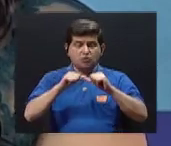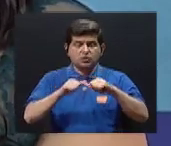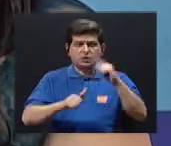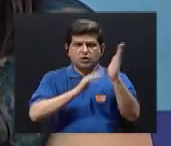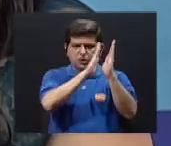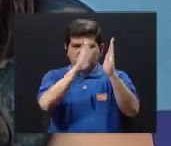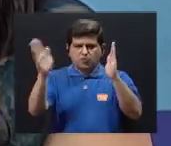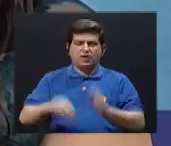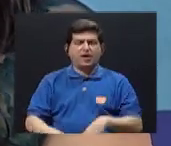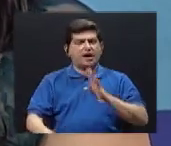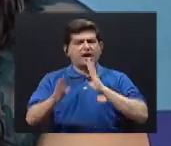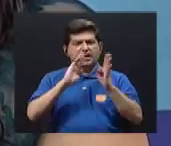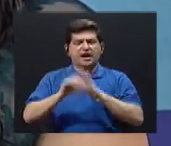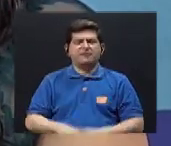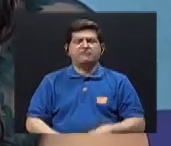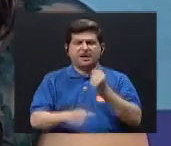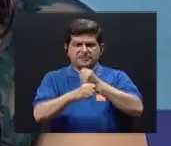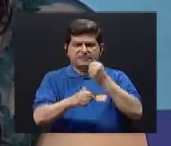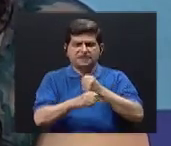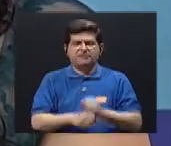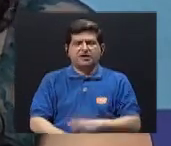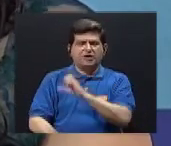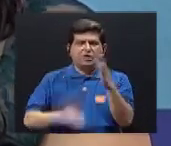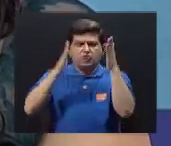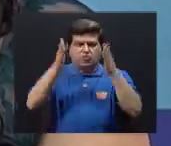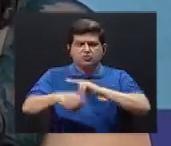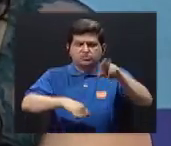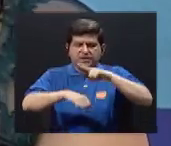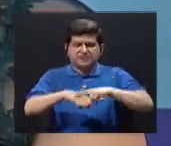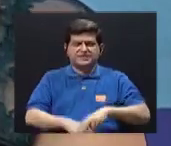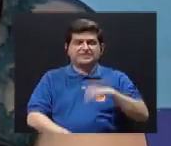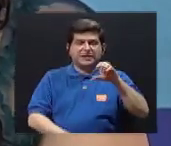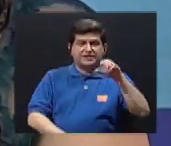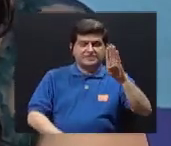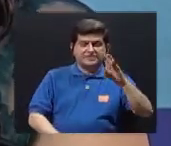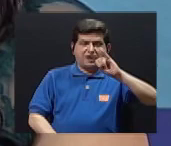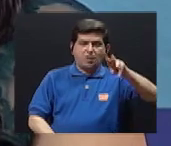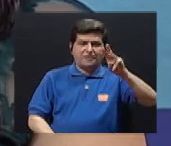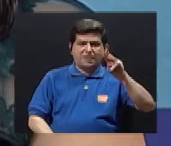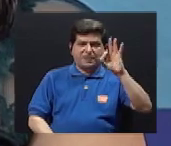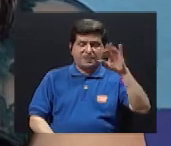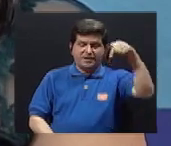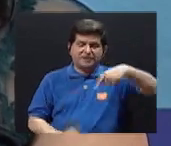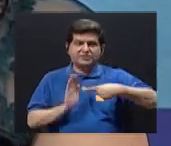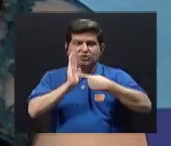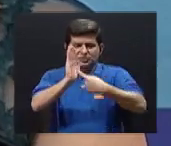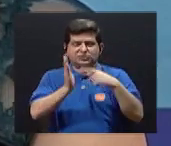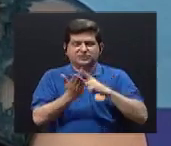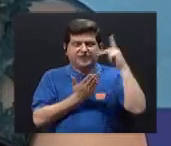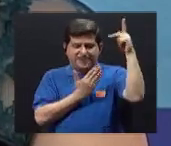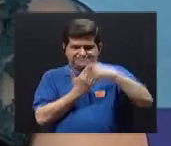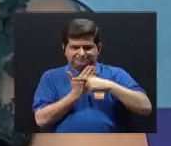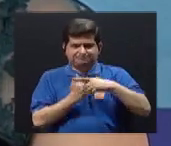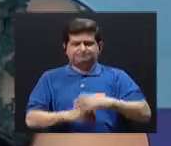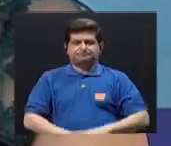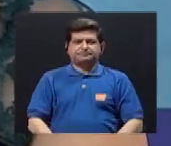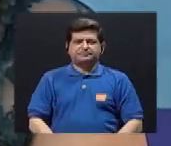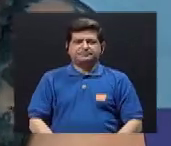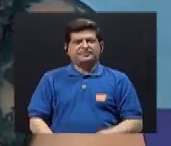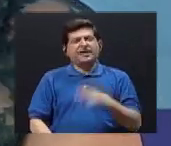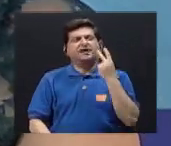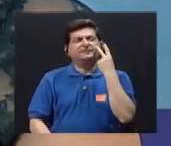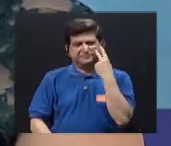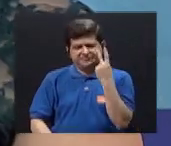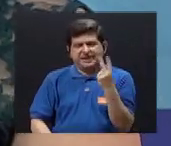Continuamos el lunes de Cinemateca, estamos hablando de la producción Tico Promedio, el documental que Cristian Bonilla y Juan Manuel Fernández nos trajeron hoy al programa. Miren